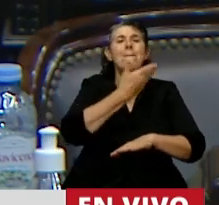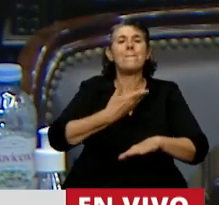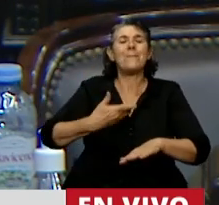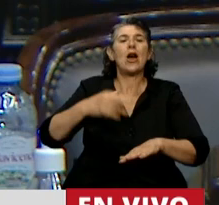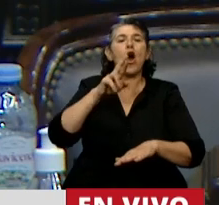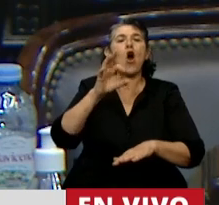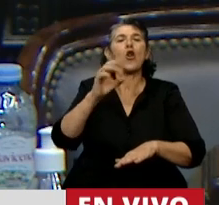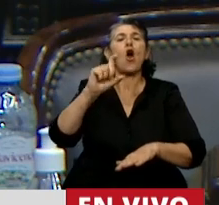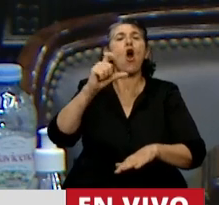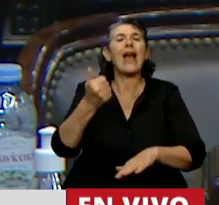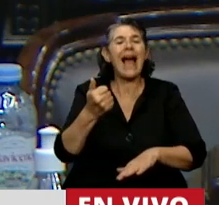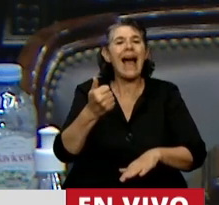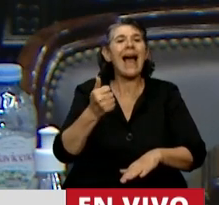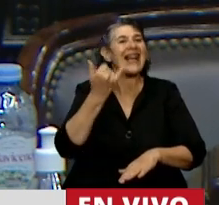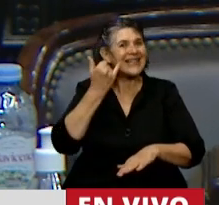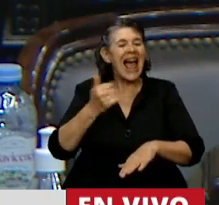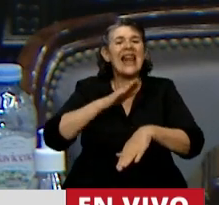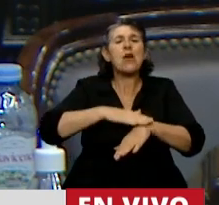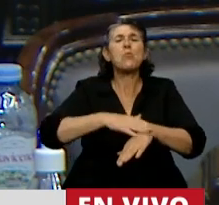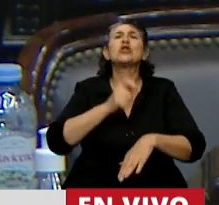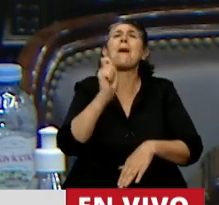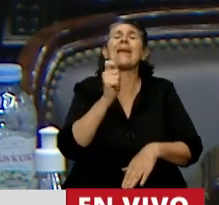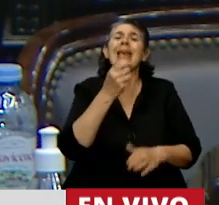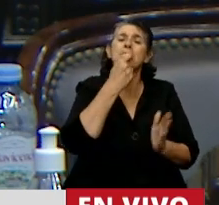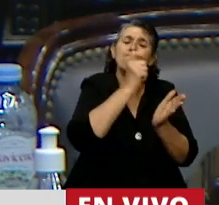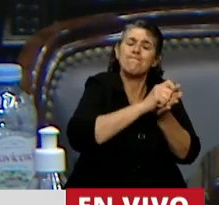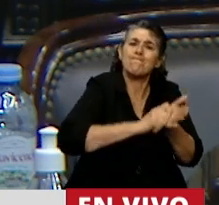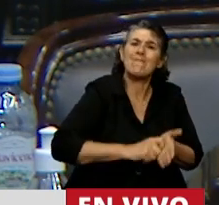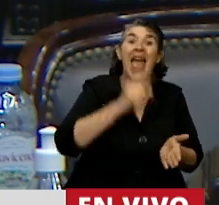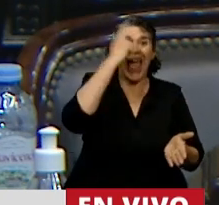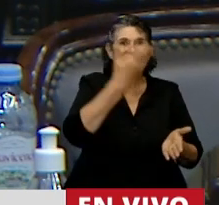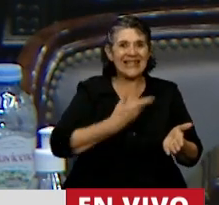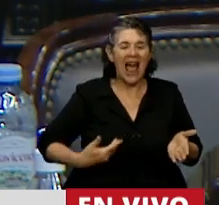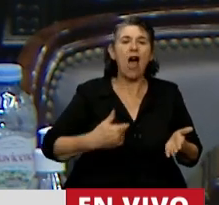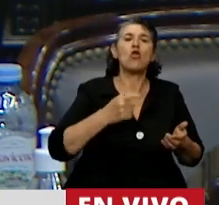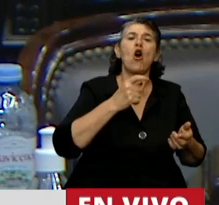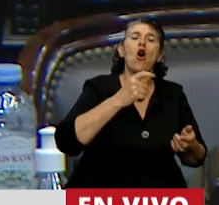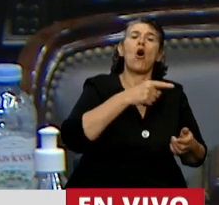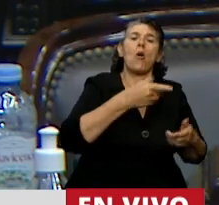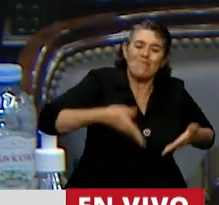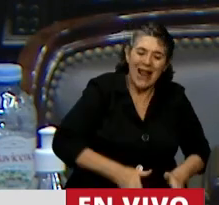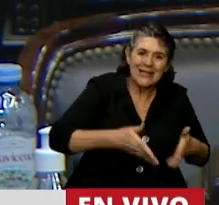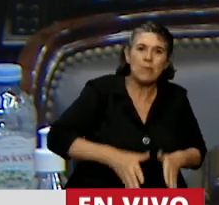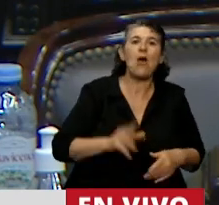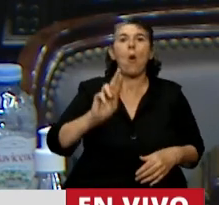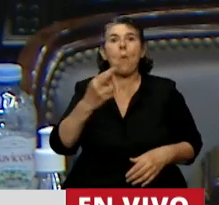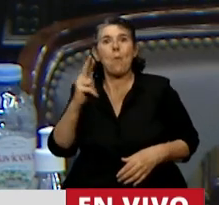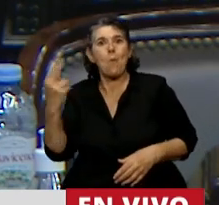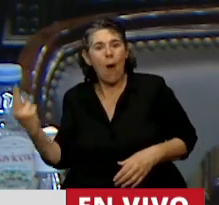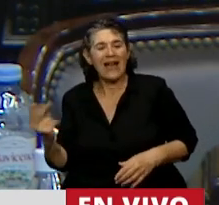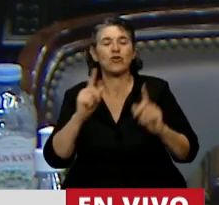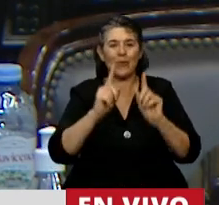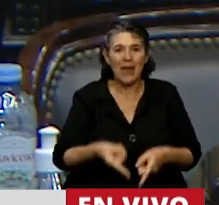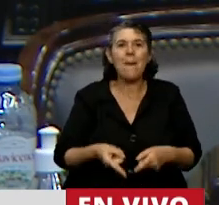que registre los nacimientos, los matrimonios, las muertes, cuando avanzó en la sanción de la ley 1420 de educación